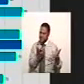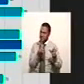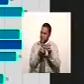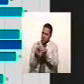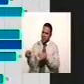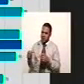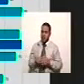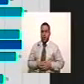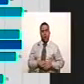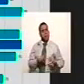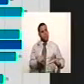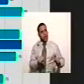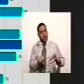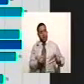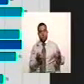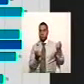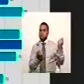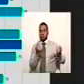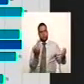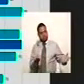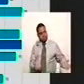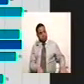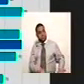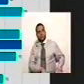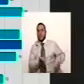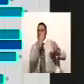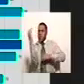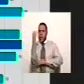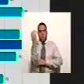con la competitividad y con el comercio, más le vale